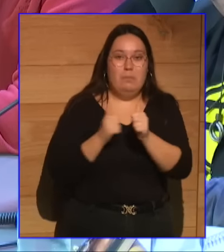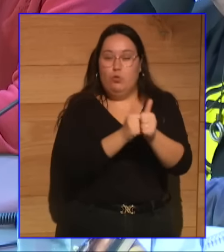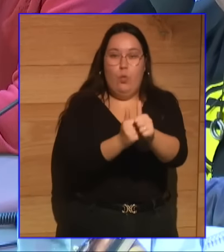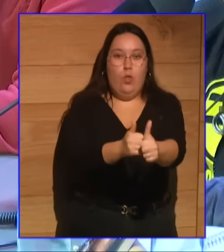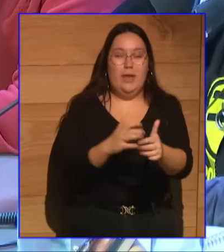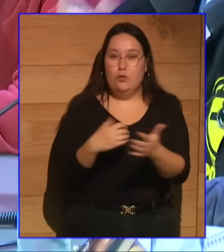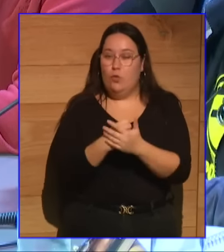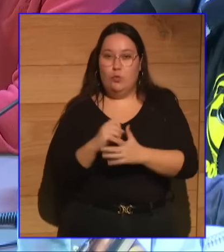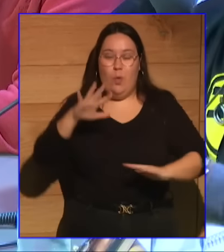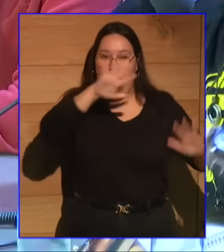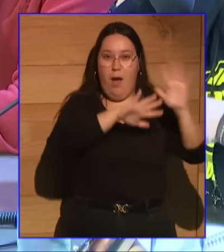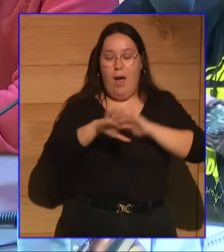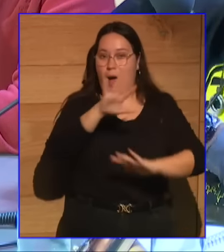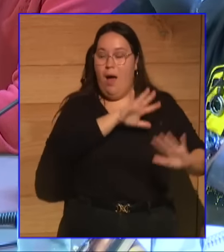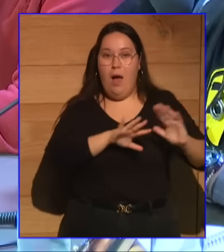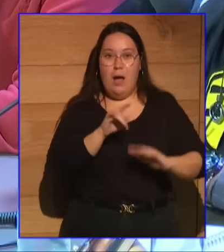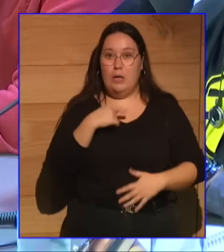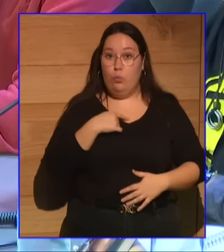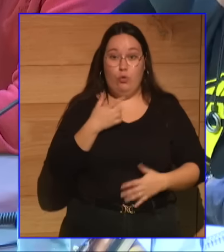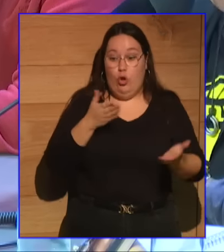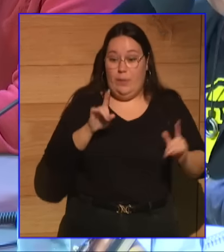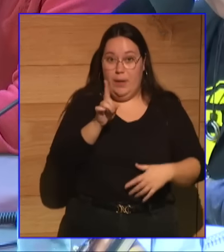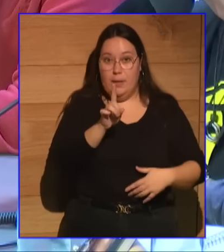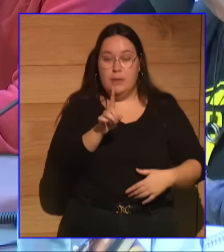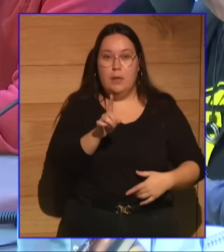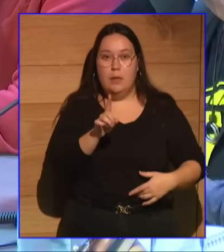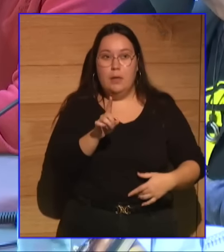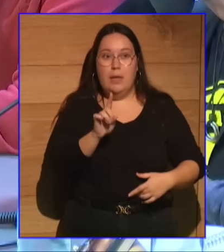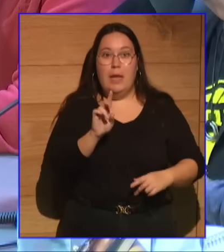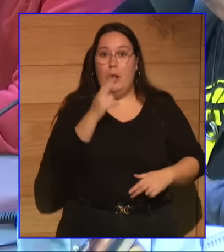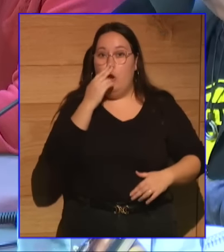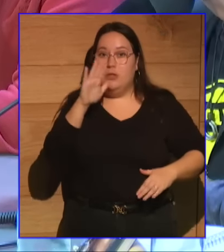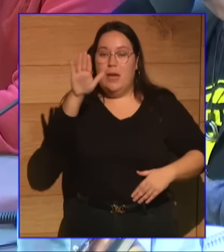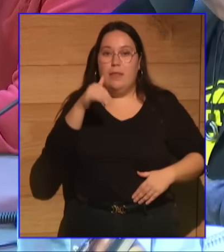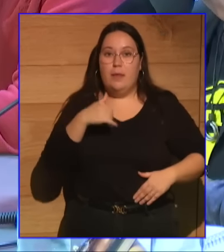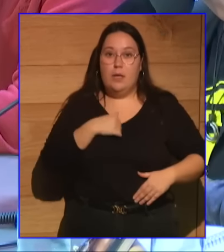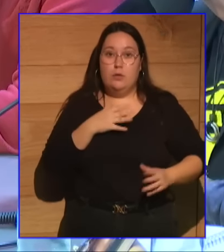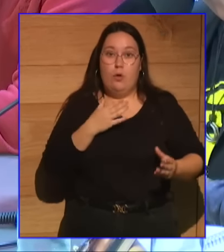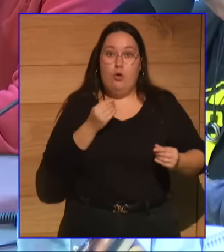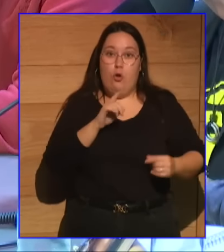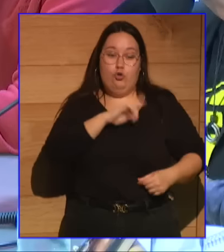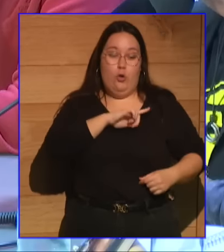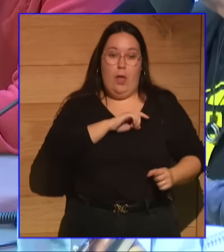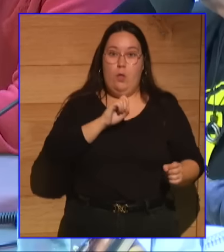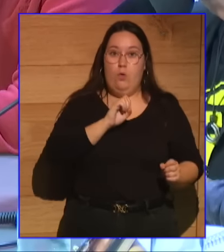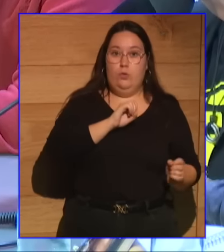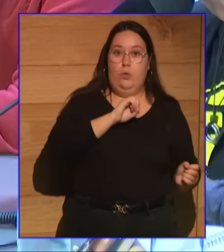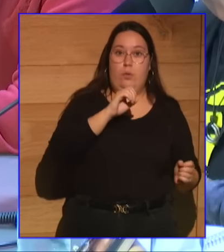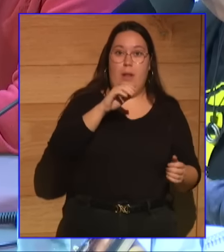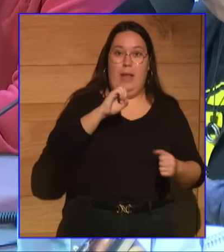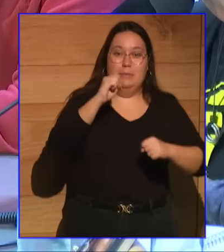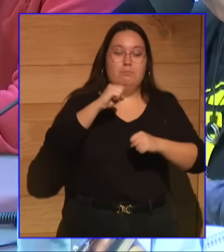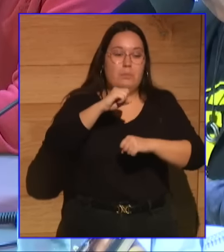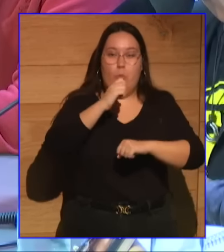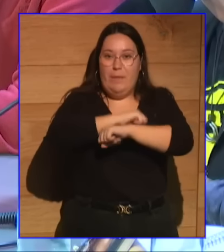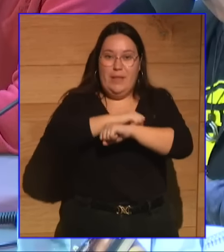Todo es un caos aparente en el que no te pierdes en ningún momento. Con los nazis tirando, los soldados tirando por la ventana, las